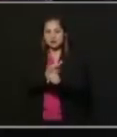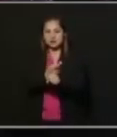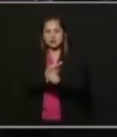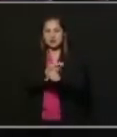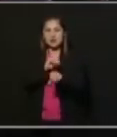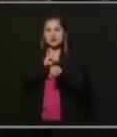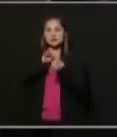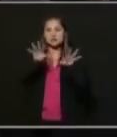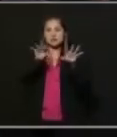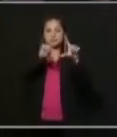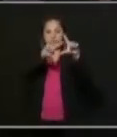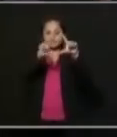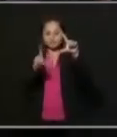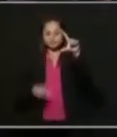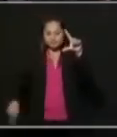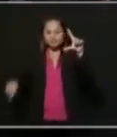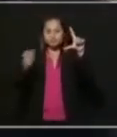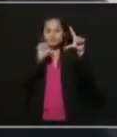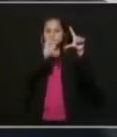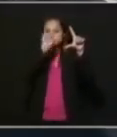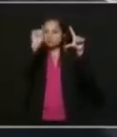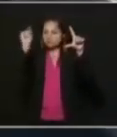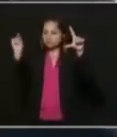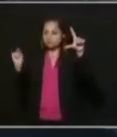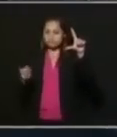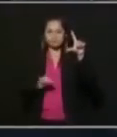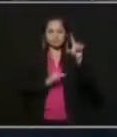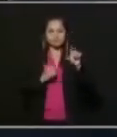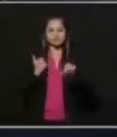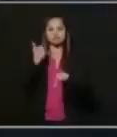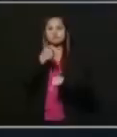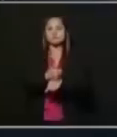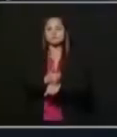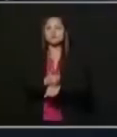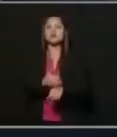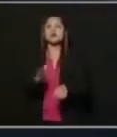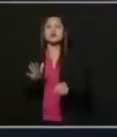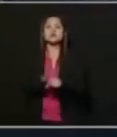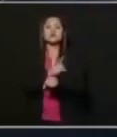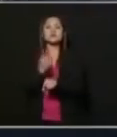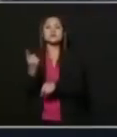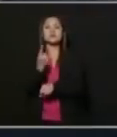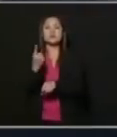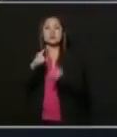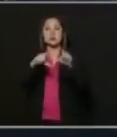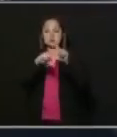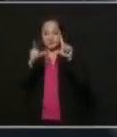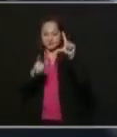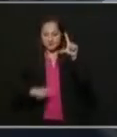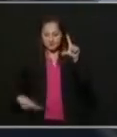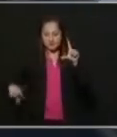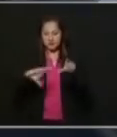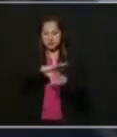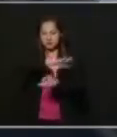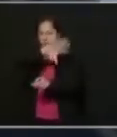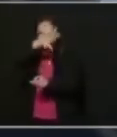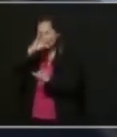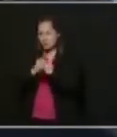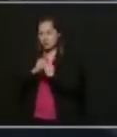en distintos estados de la República, porque todo el país es